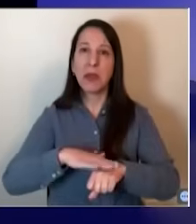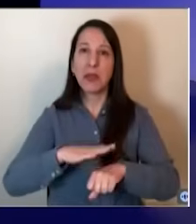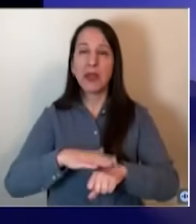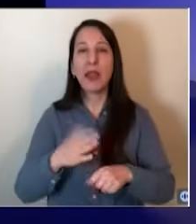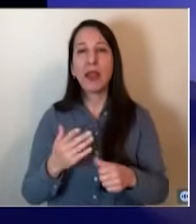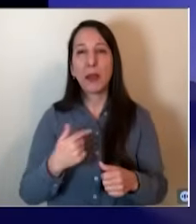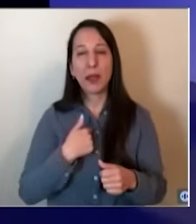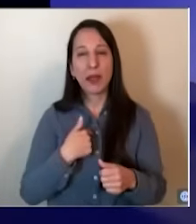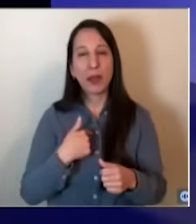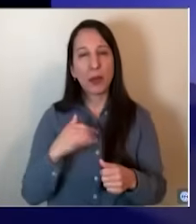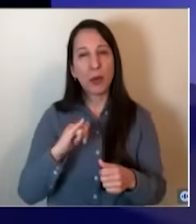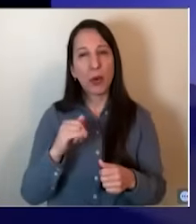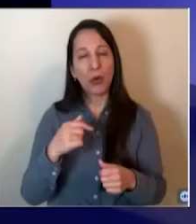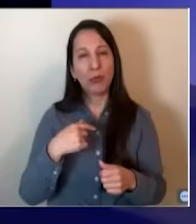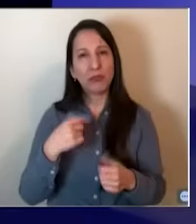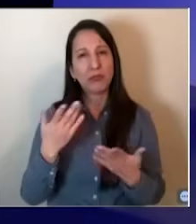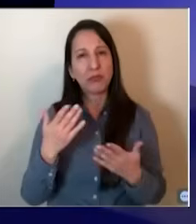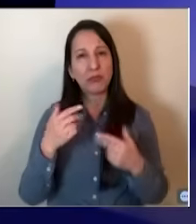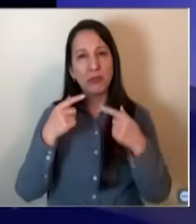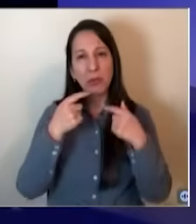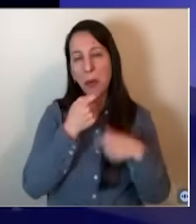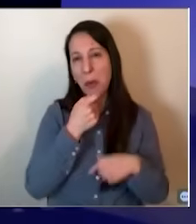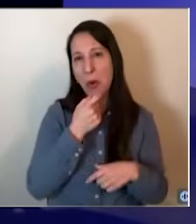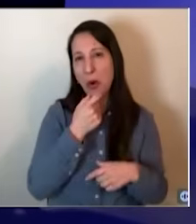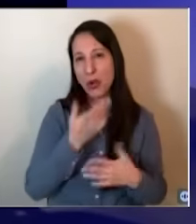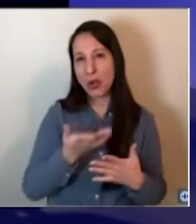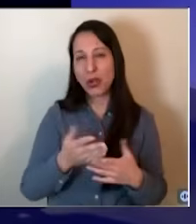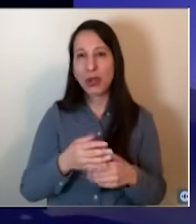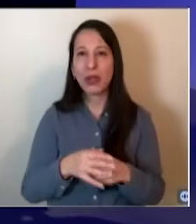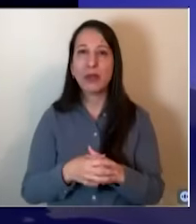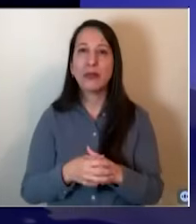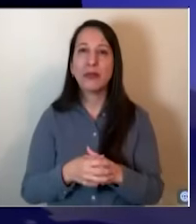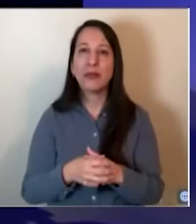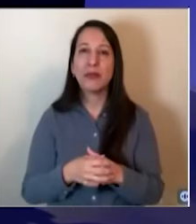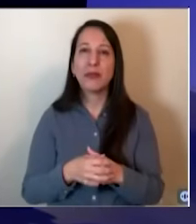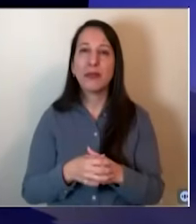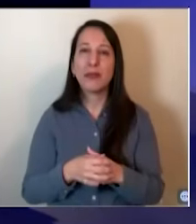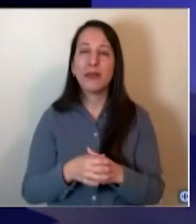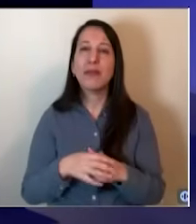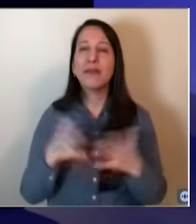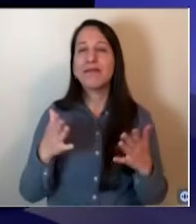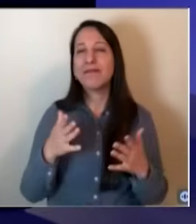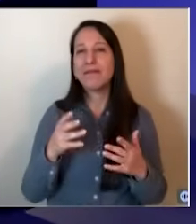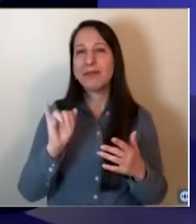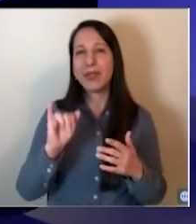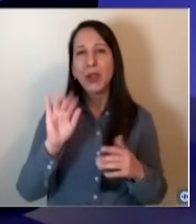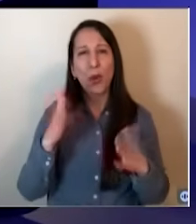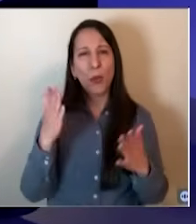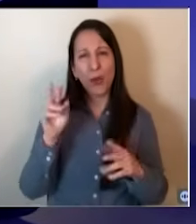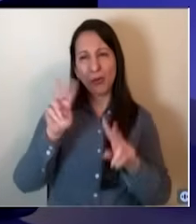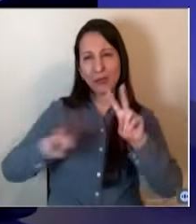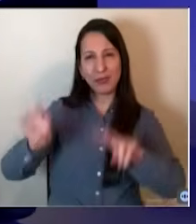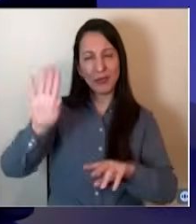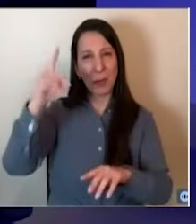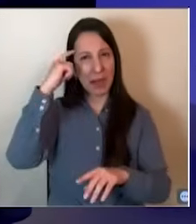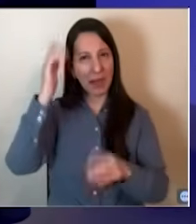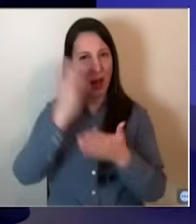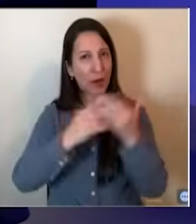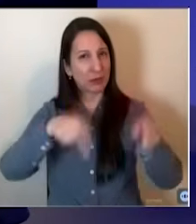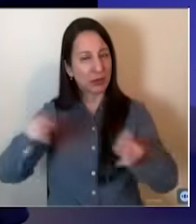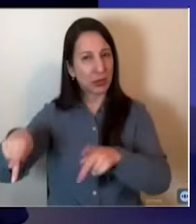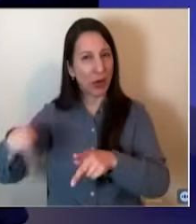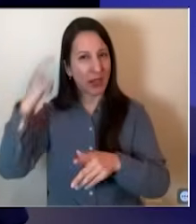de humor tal vez, caricaturizar el estado de mente de algunas personas en